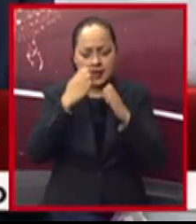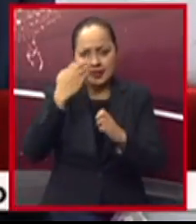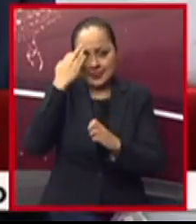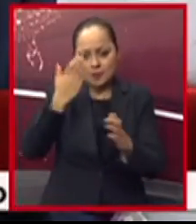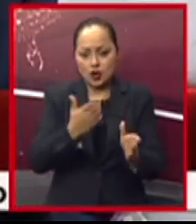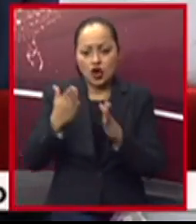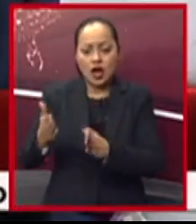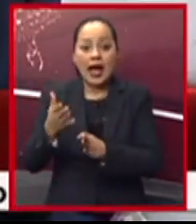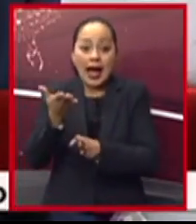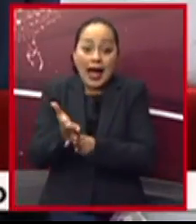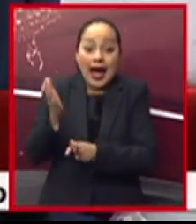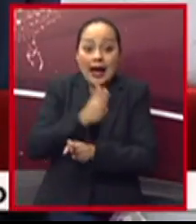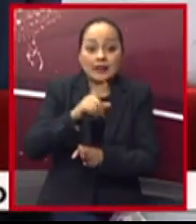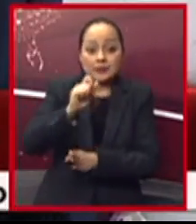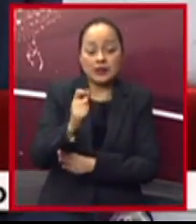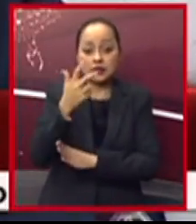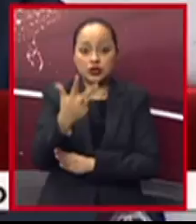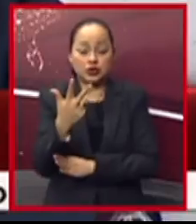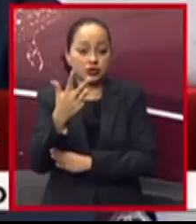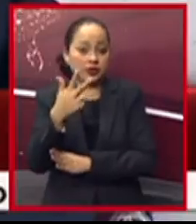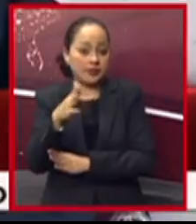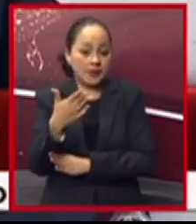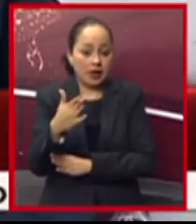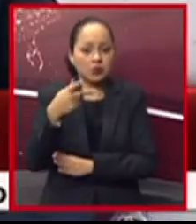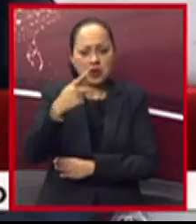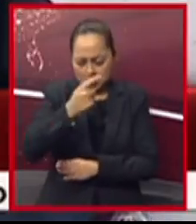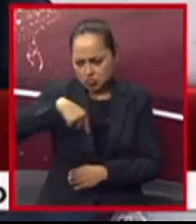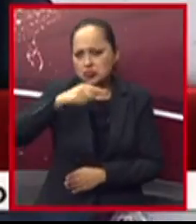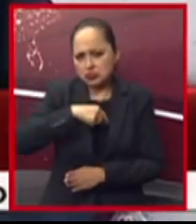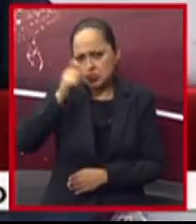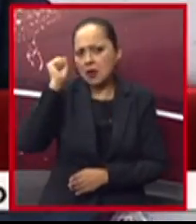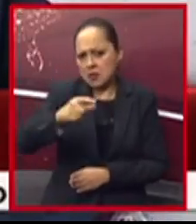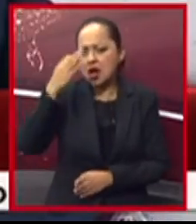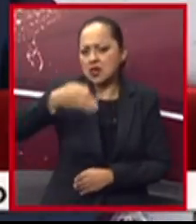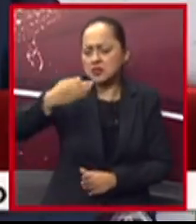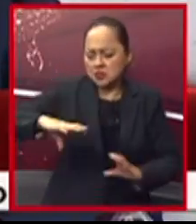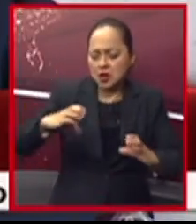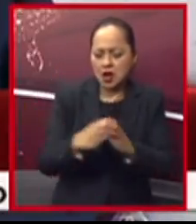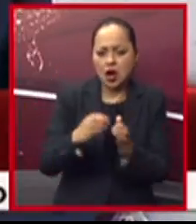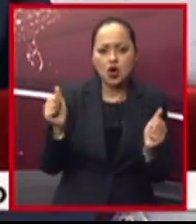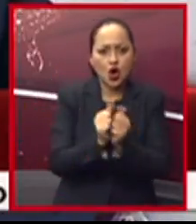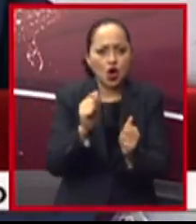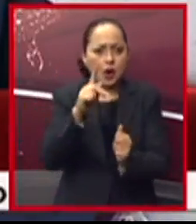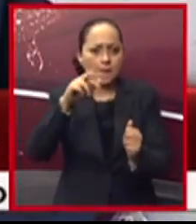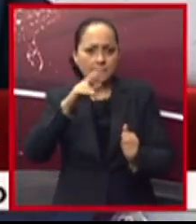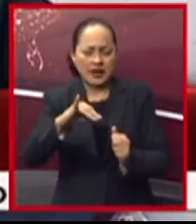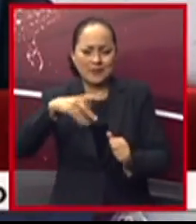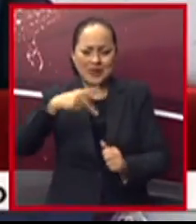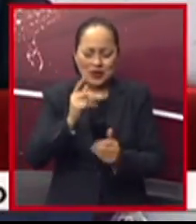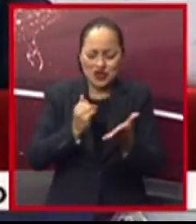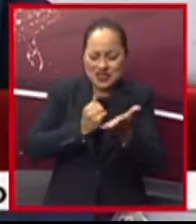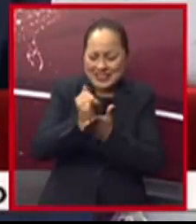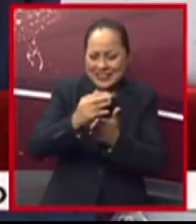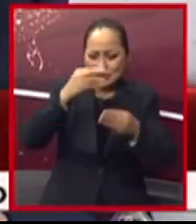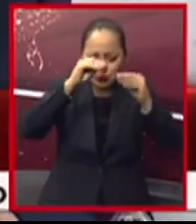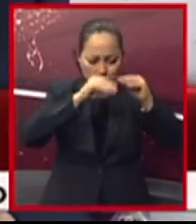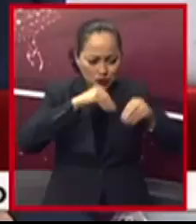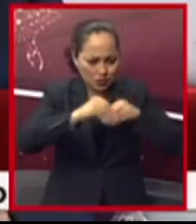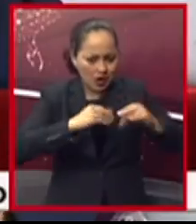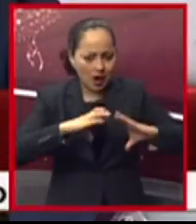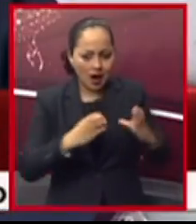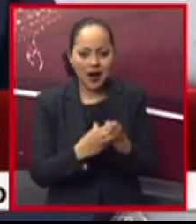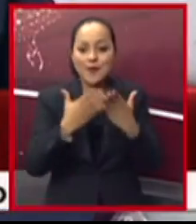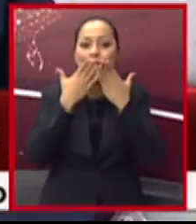antes del 28 de mayo, pero hemos también acordado con el PRI que no hay dictámenes. Entonces, por lo